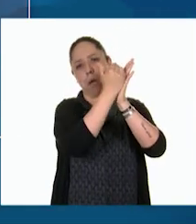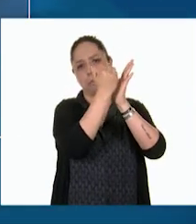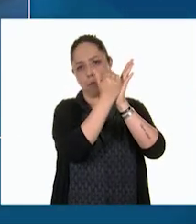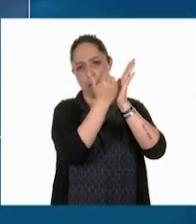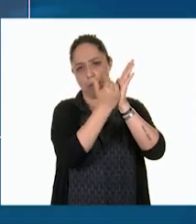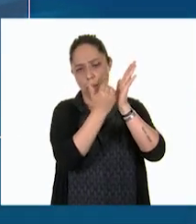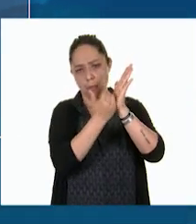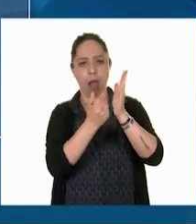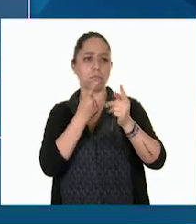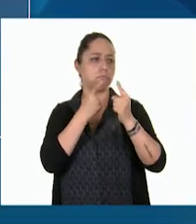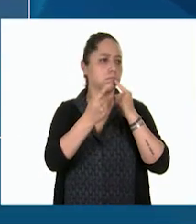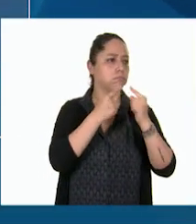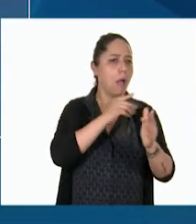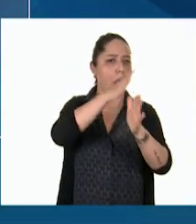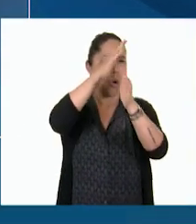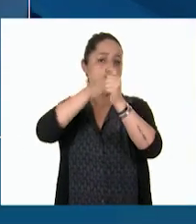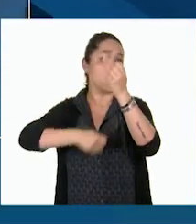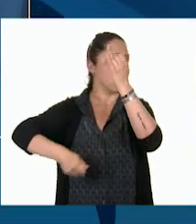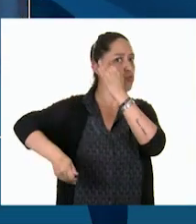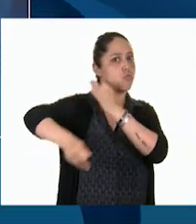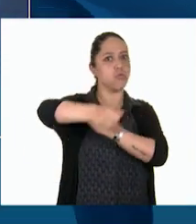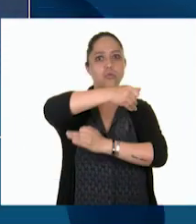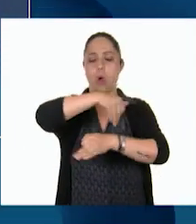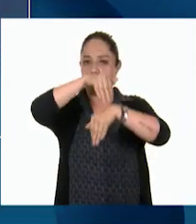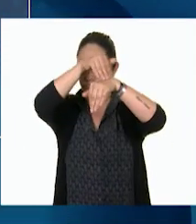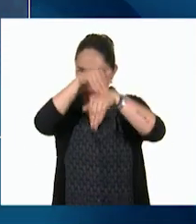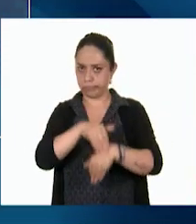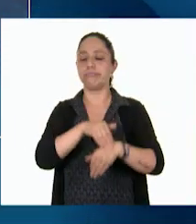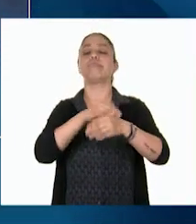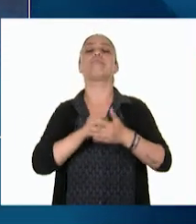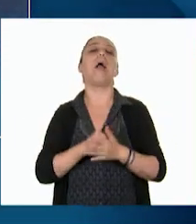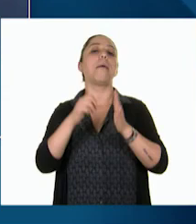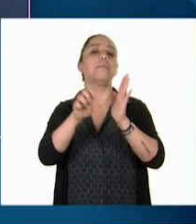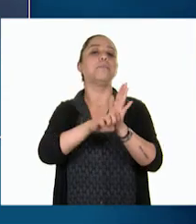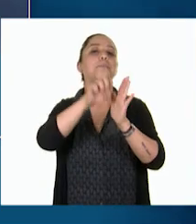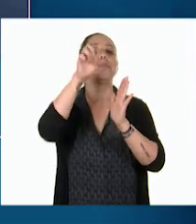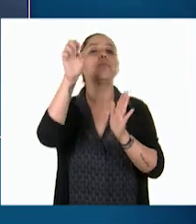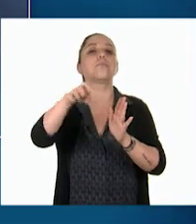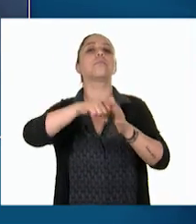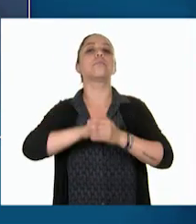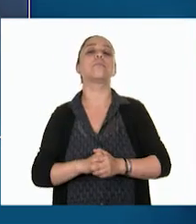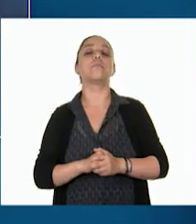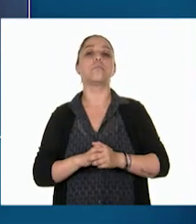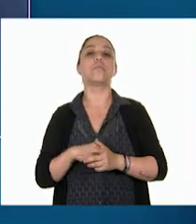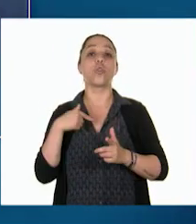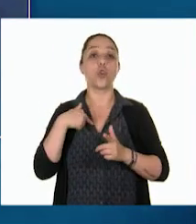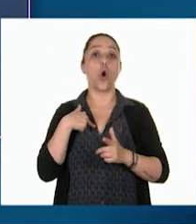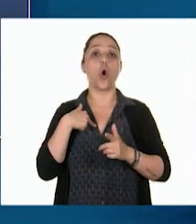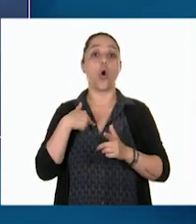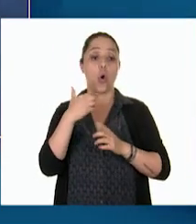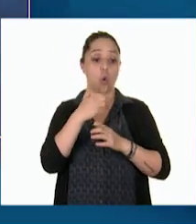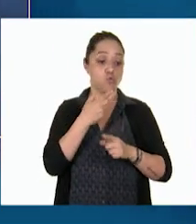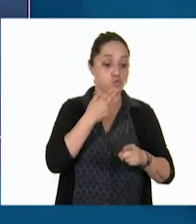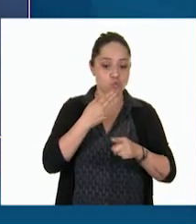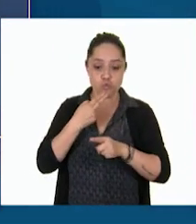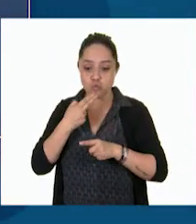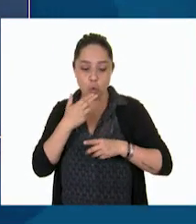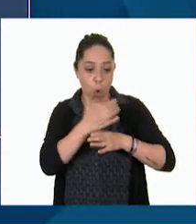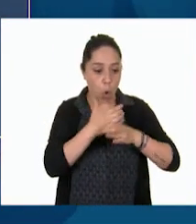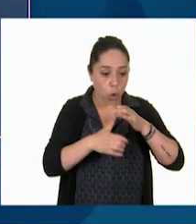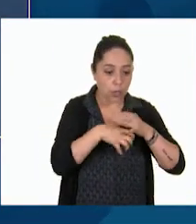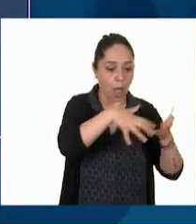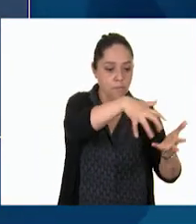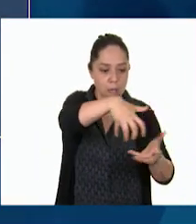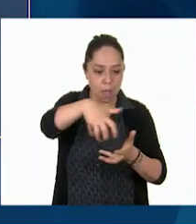que todos las íbamos a cumplir. Por ejemplo, recojo las cosas que uso y lavo los